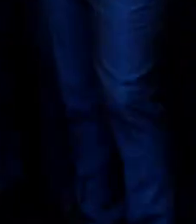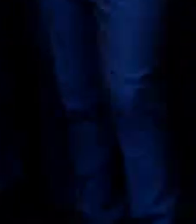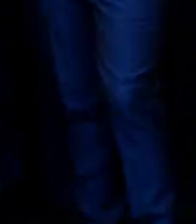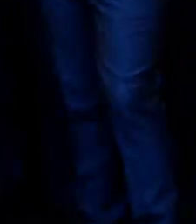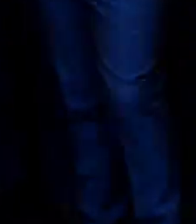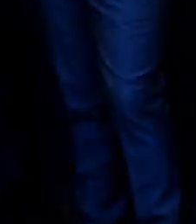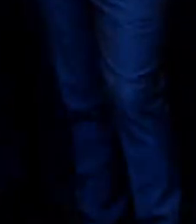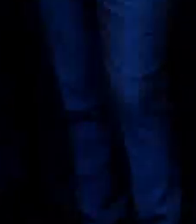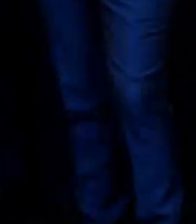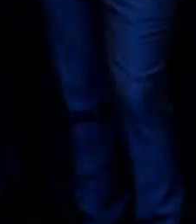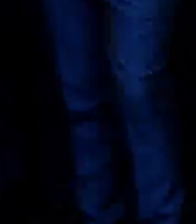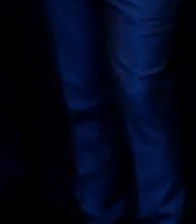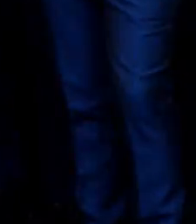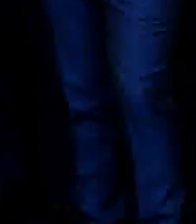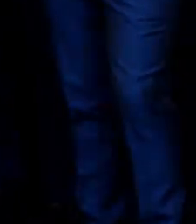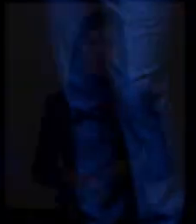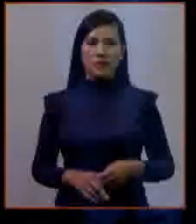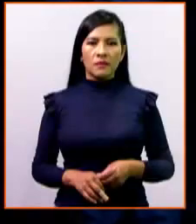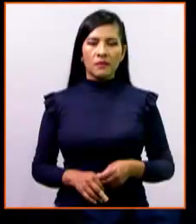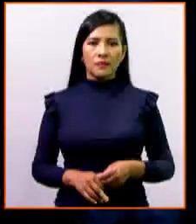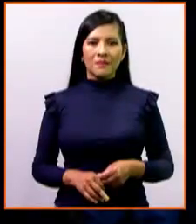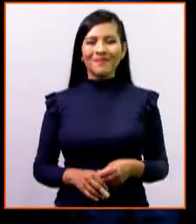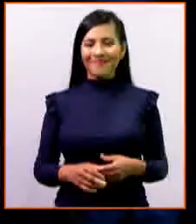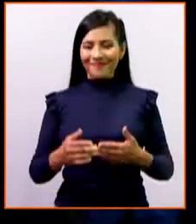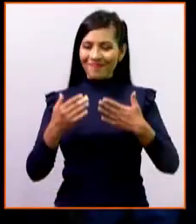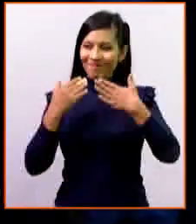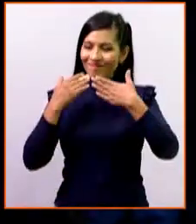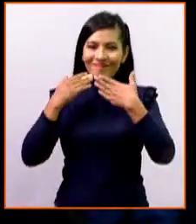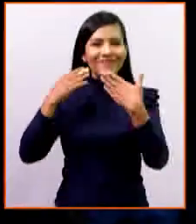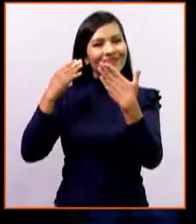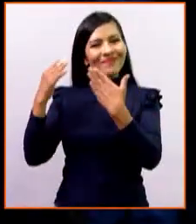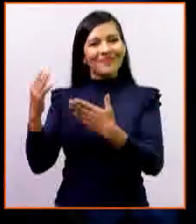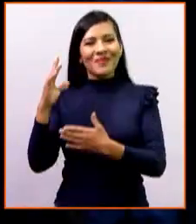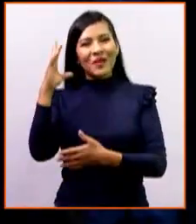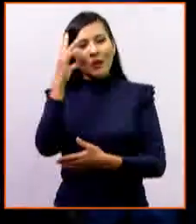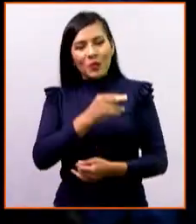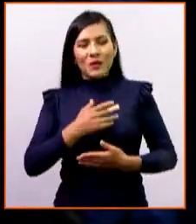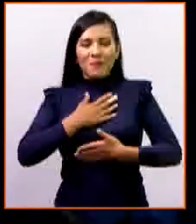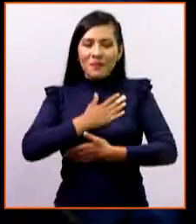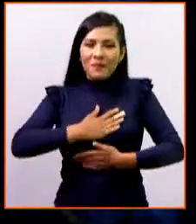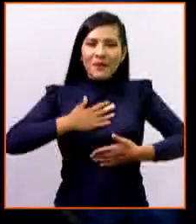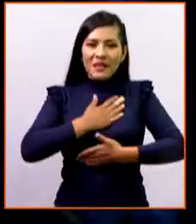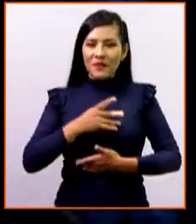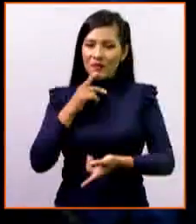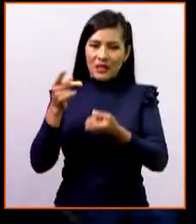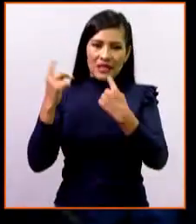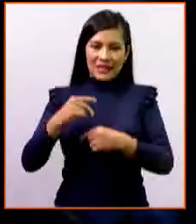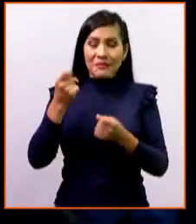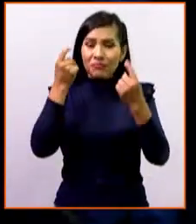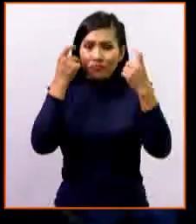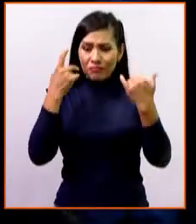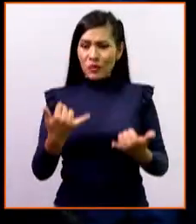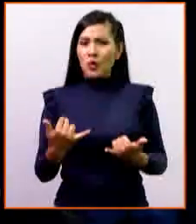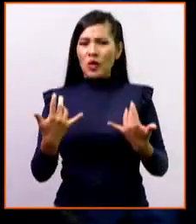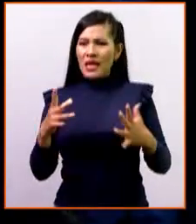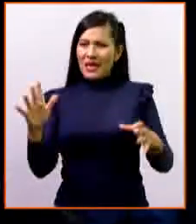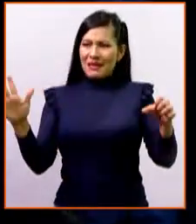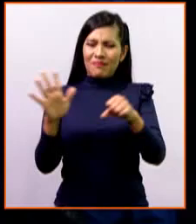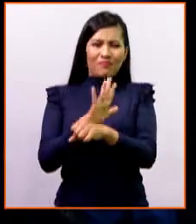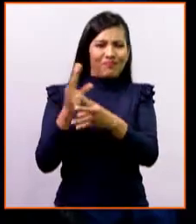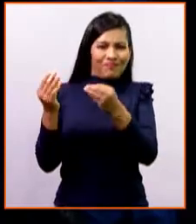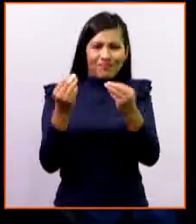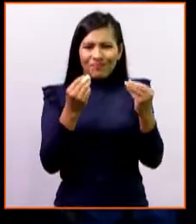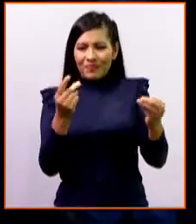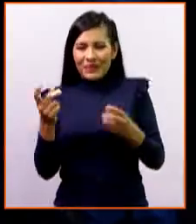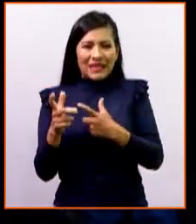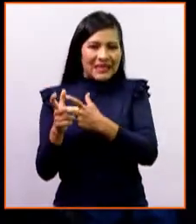Cruzar toda la ciudad, muchas gracias por estar aquí, de verdad, para nosotros es un gusto, es un placer, porque además estamos en viernes de carnaval,